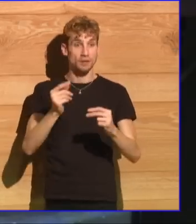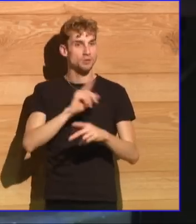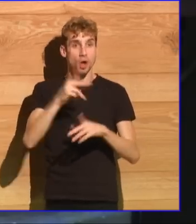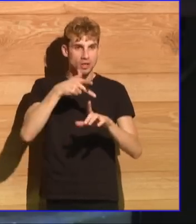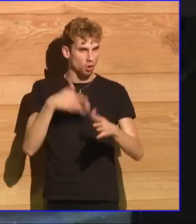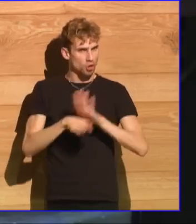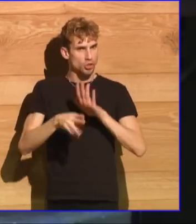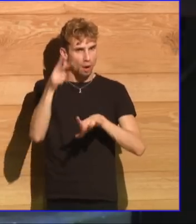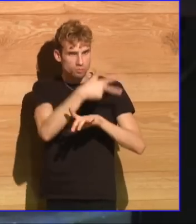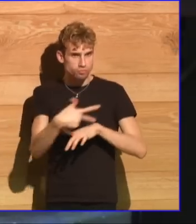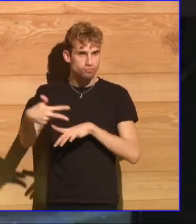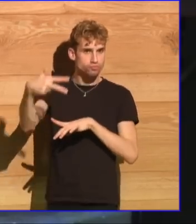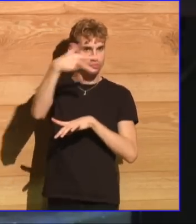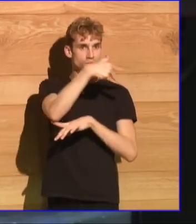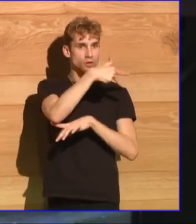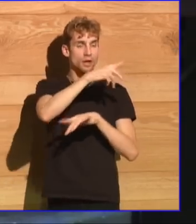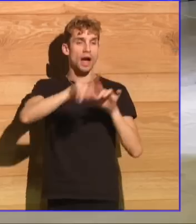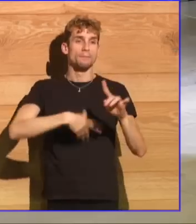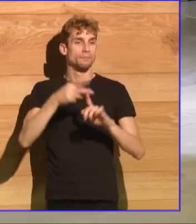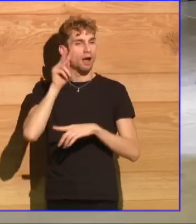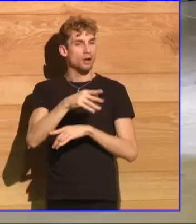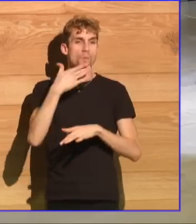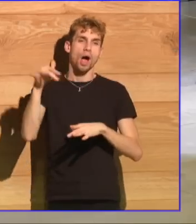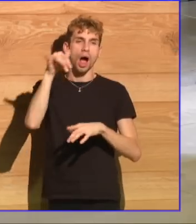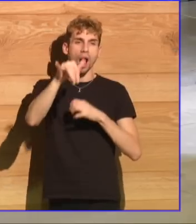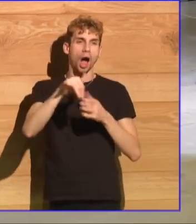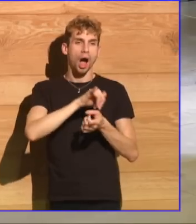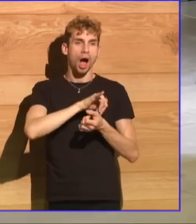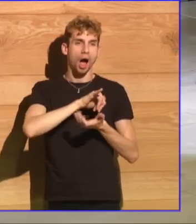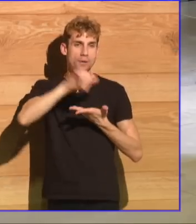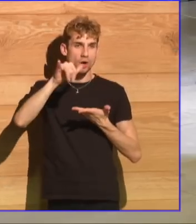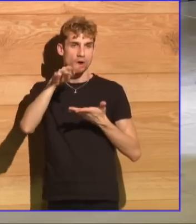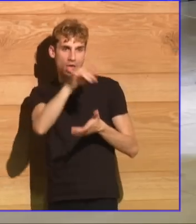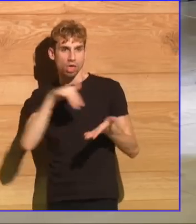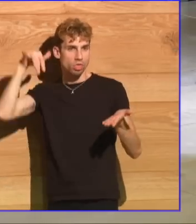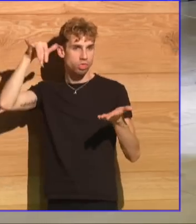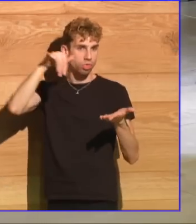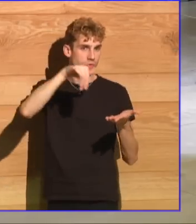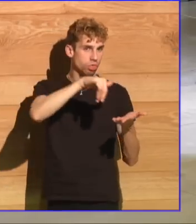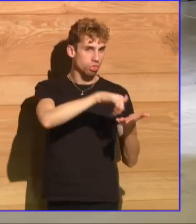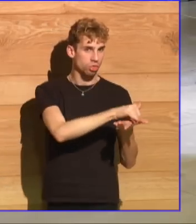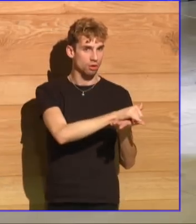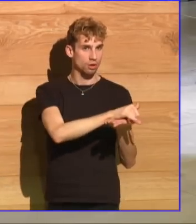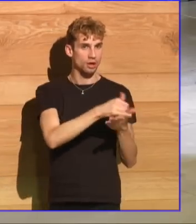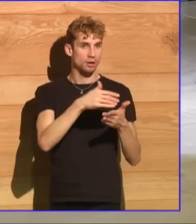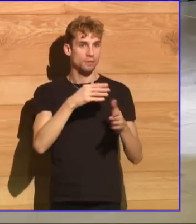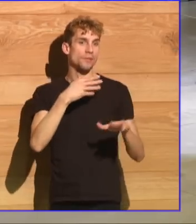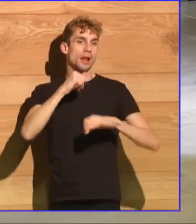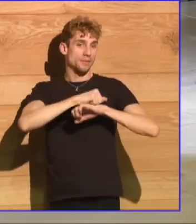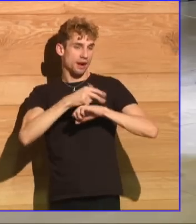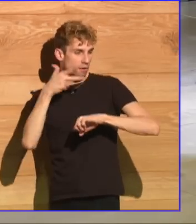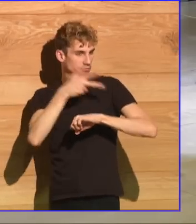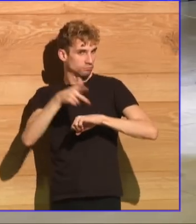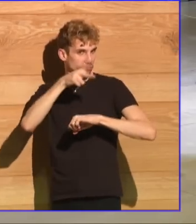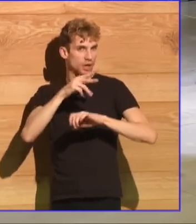y ves cómo aterriza el avión en la pista a través de la otra ventana a 180 grados. Dices, aquí han construido la casa entera en